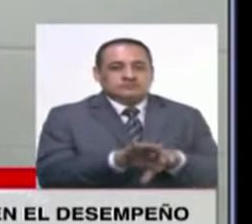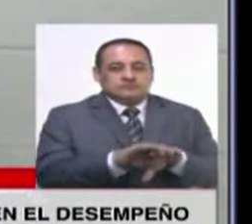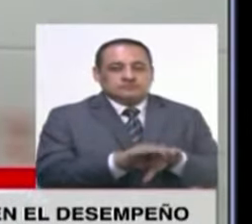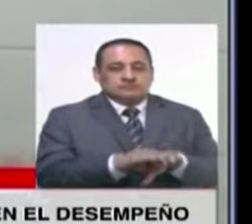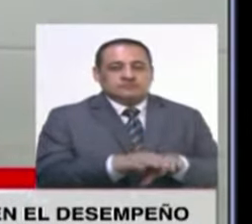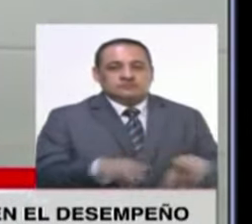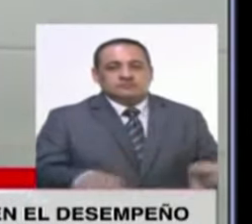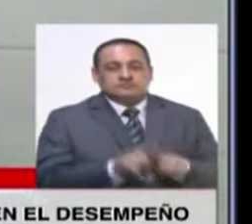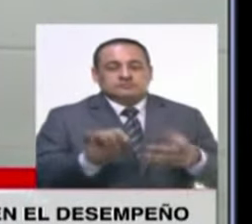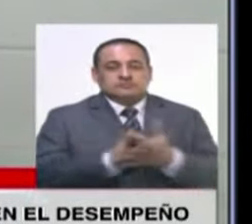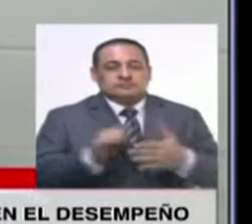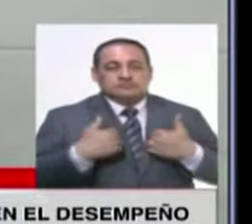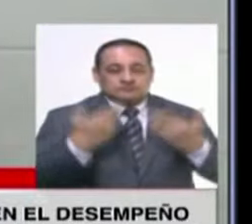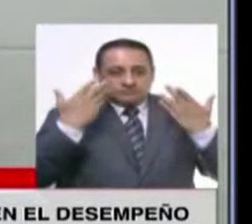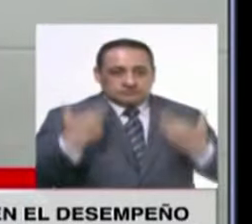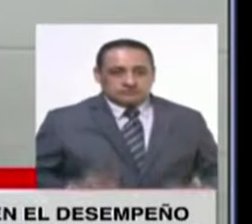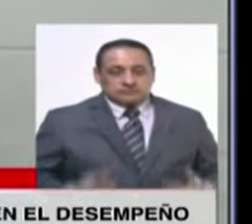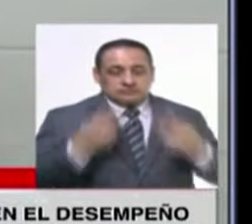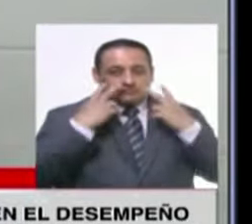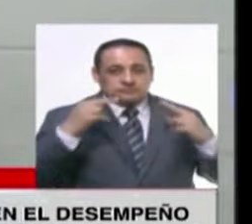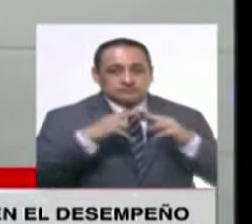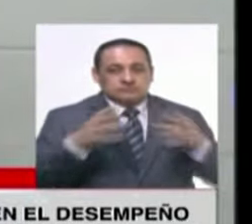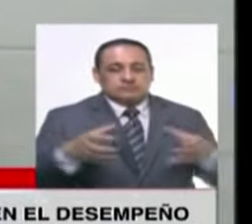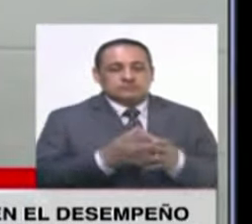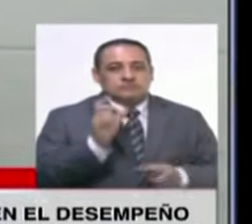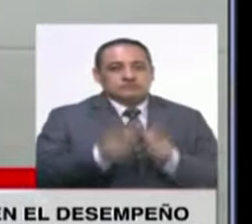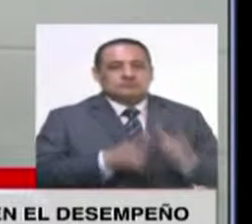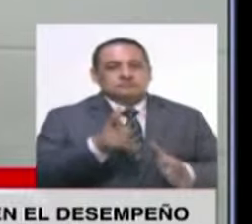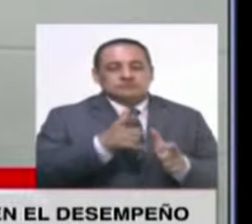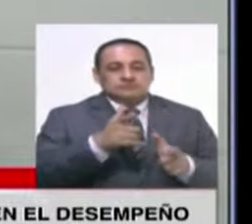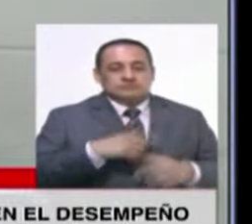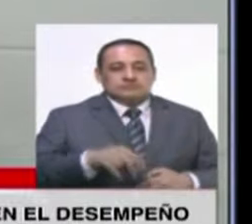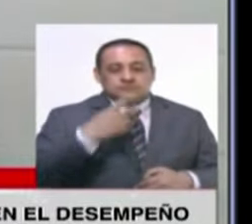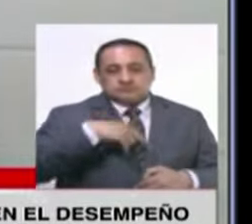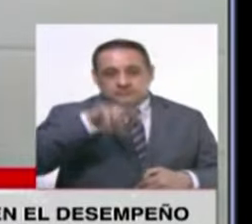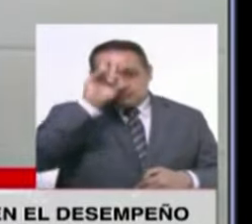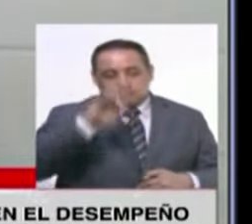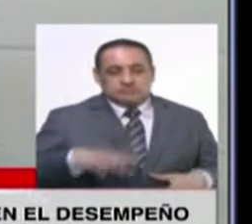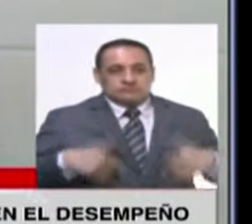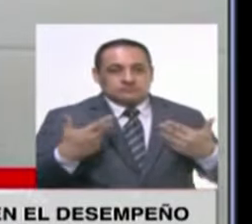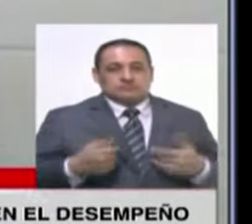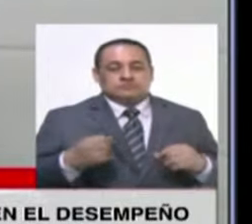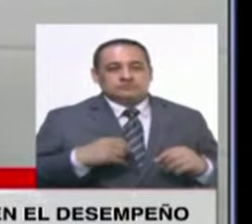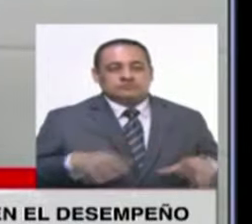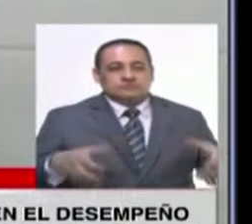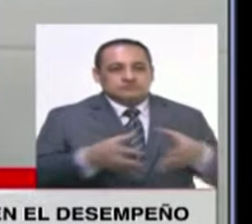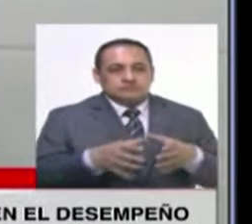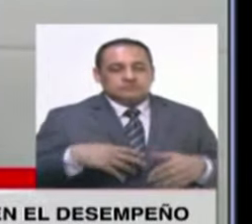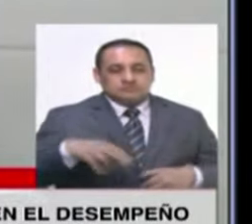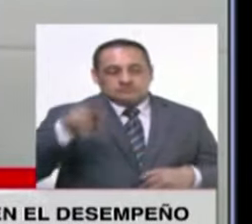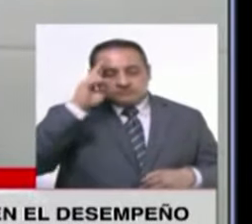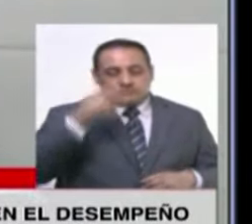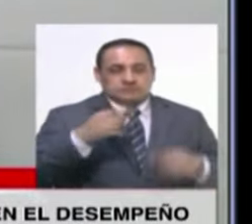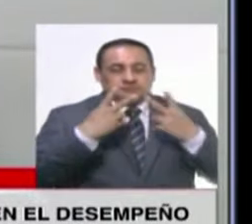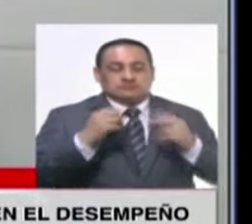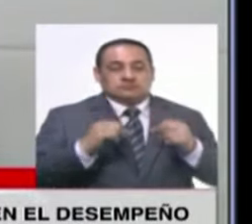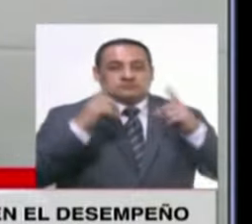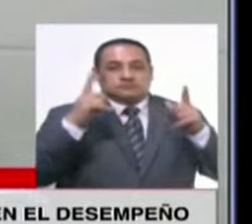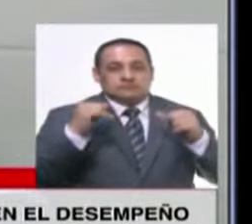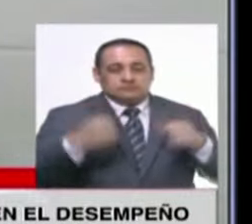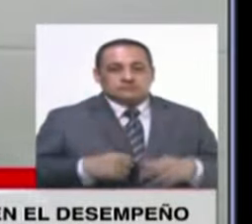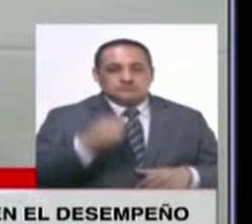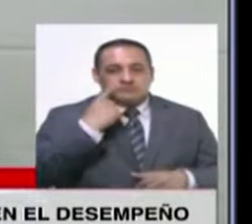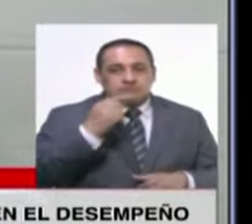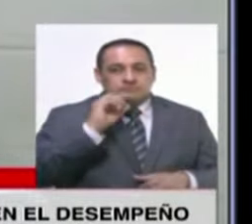que yo también conocía personas de Perú Posible, y es ahí donde que entramos en confianza. Por eso es que me sorprende mucho que el señor